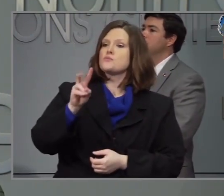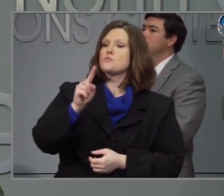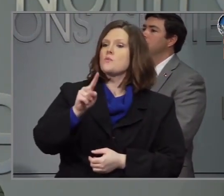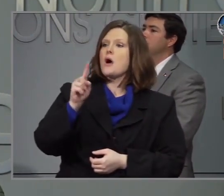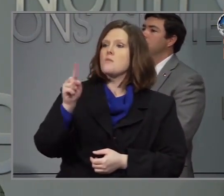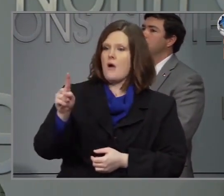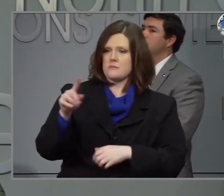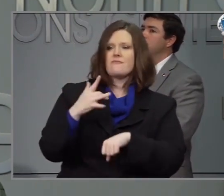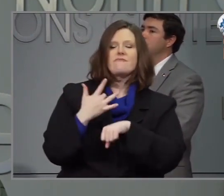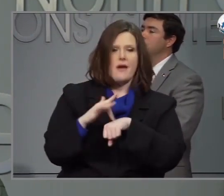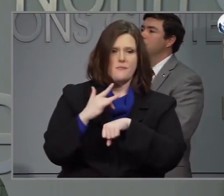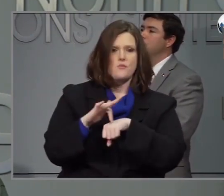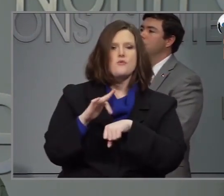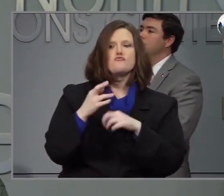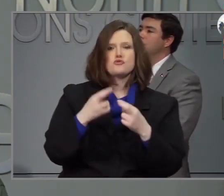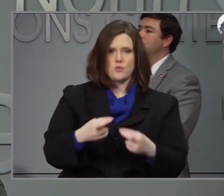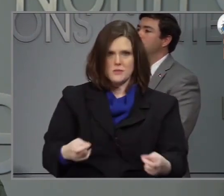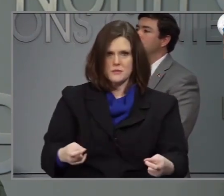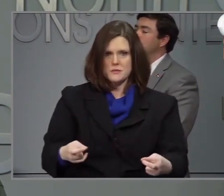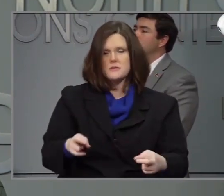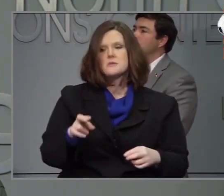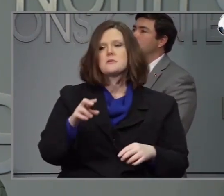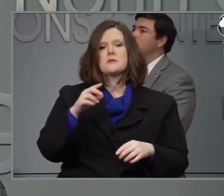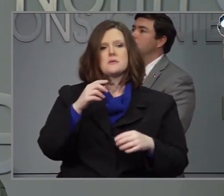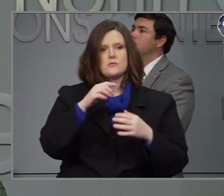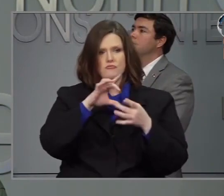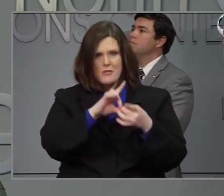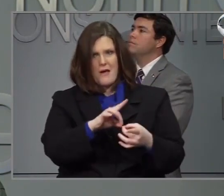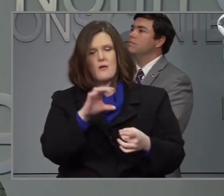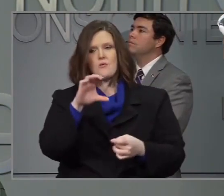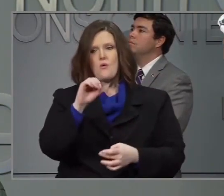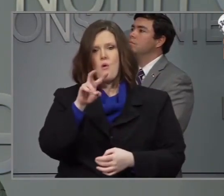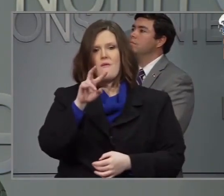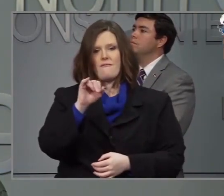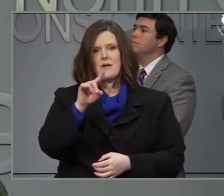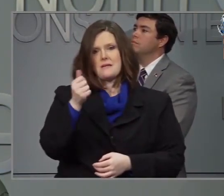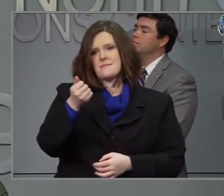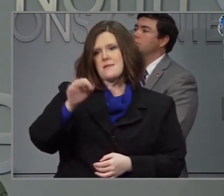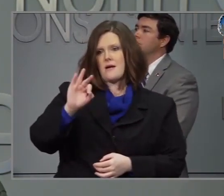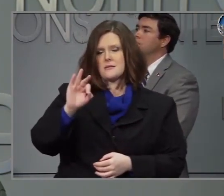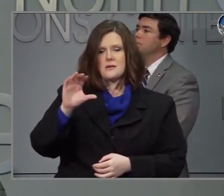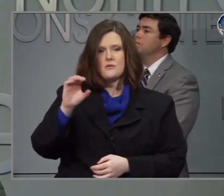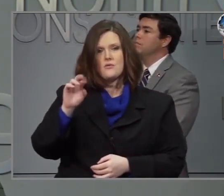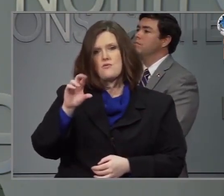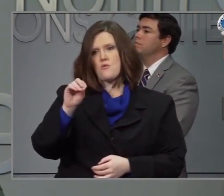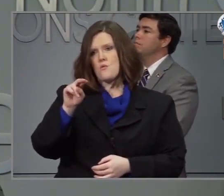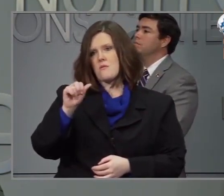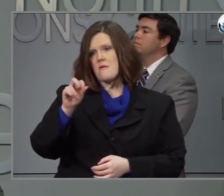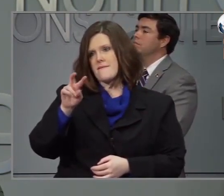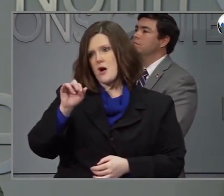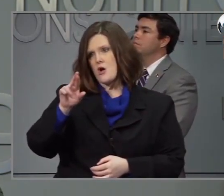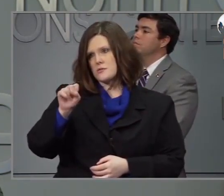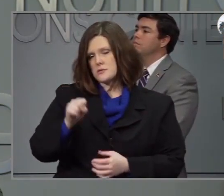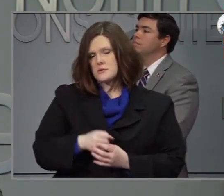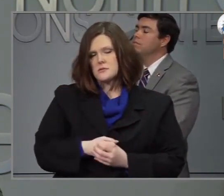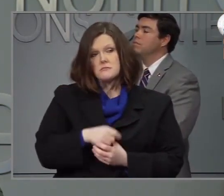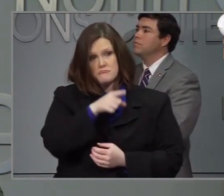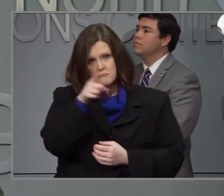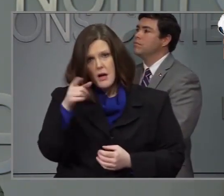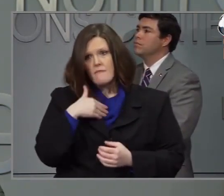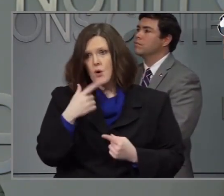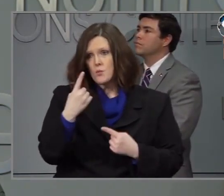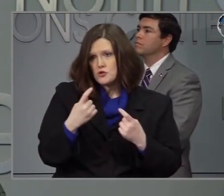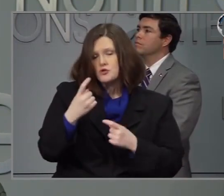sigue disponible este la línea 211 para que puedan recibir asistencia sobre kobe